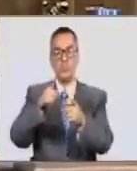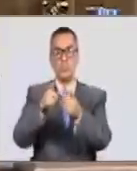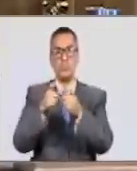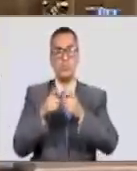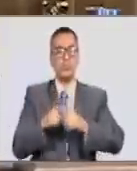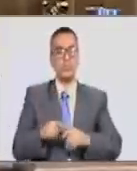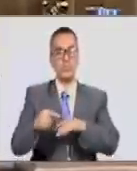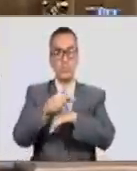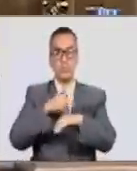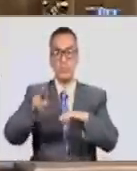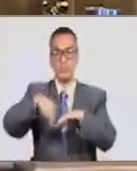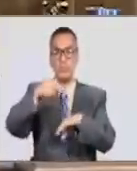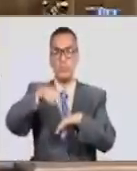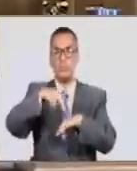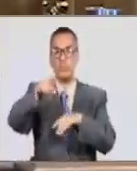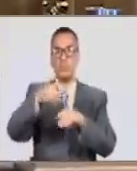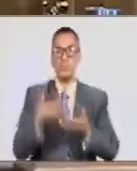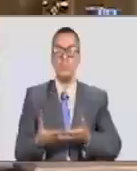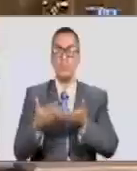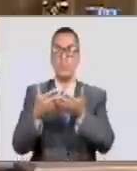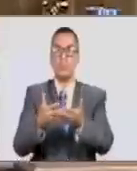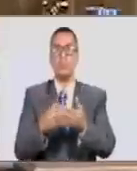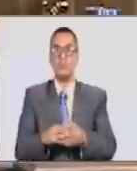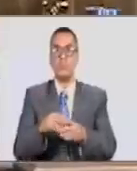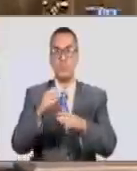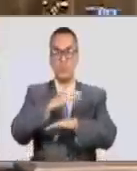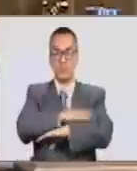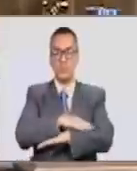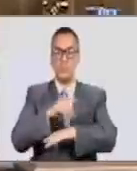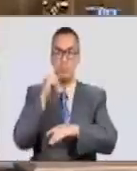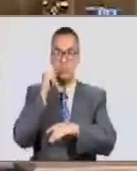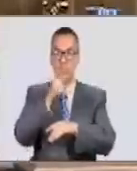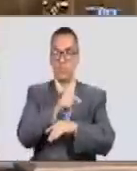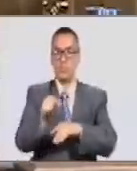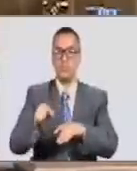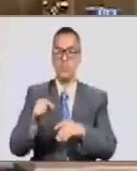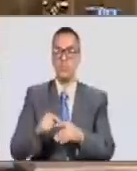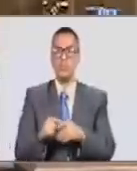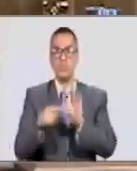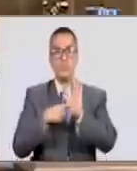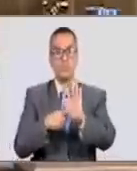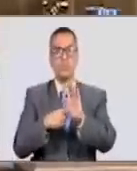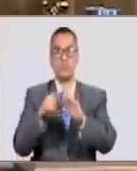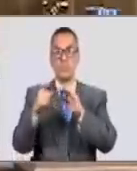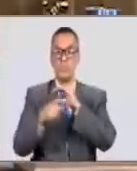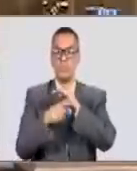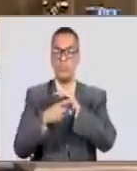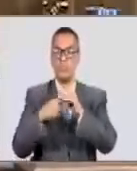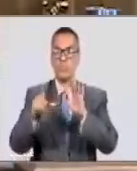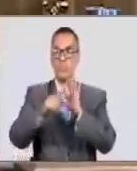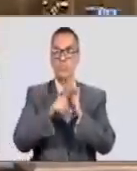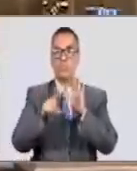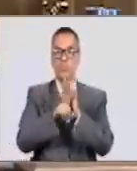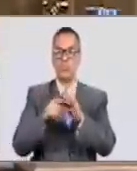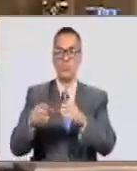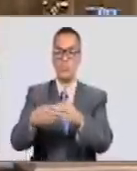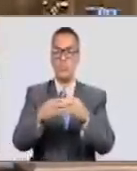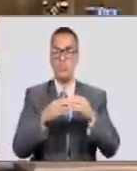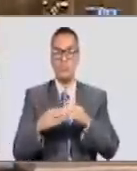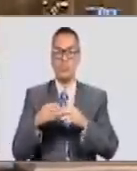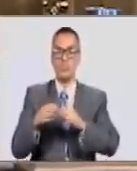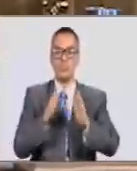El Ejecutivo Nacional pondrá a disposición de las ciudadanas y ciudadanos un repositorio digital de las leyes estadales